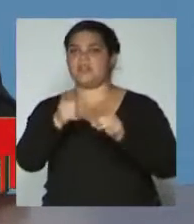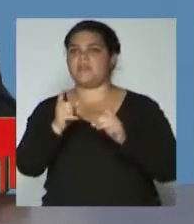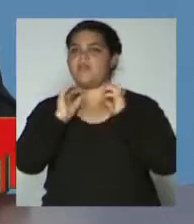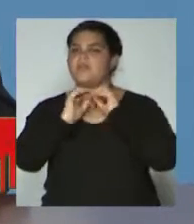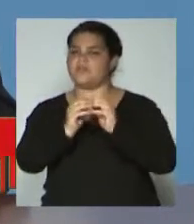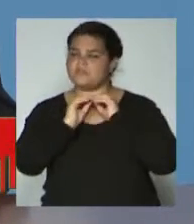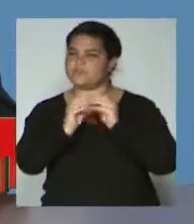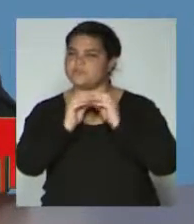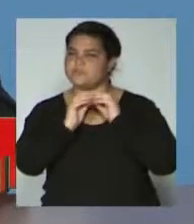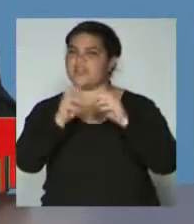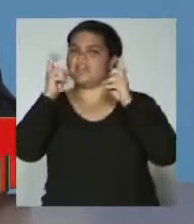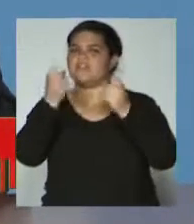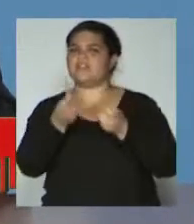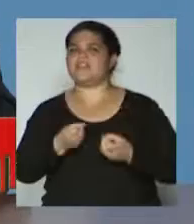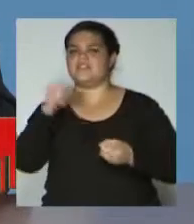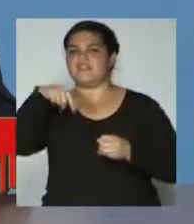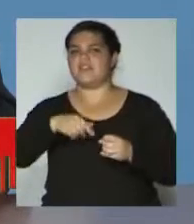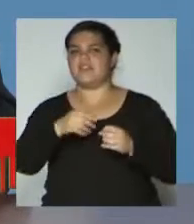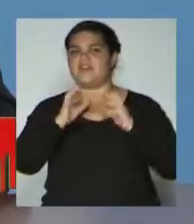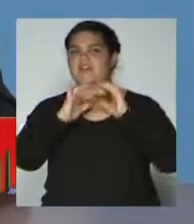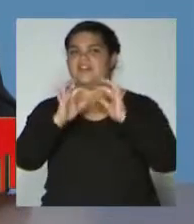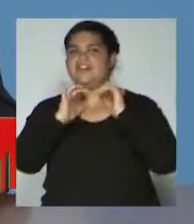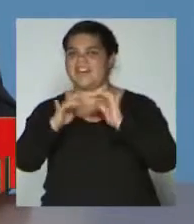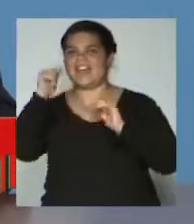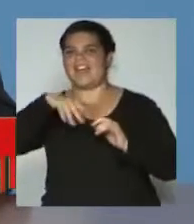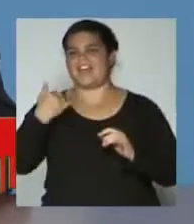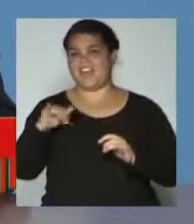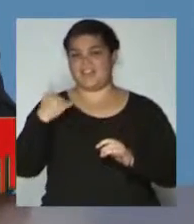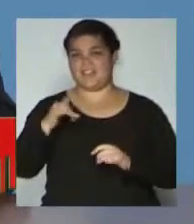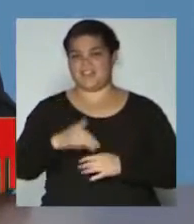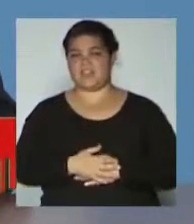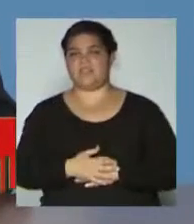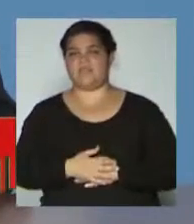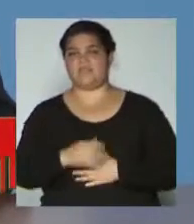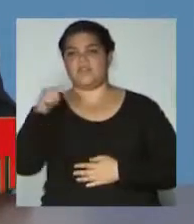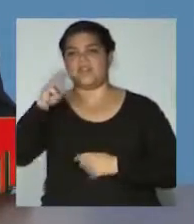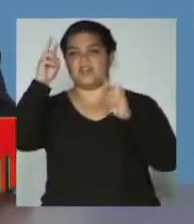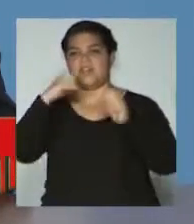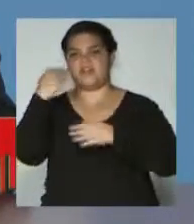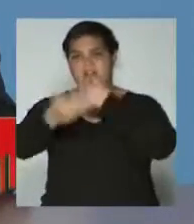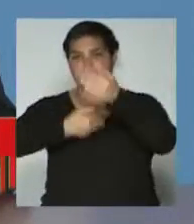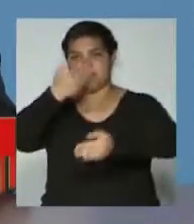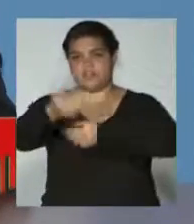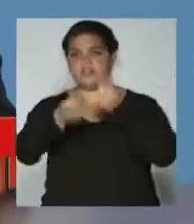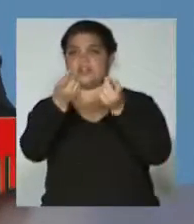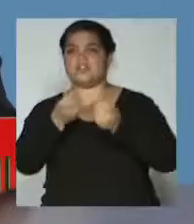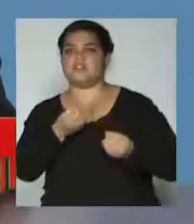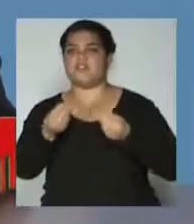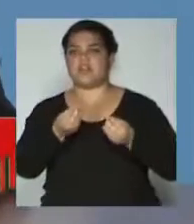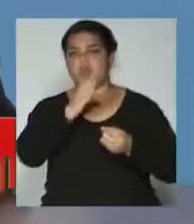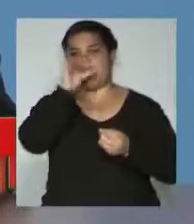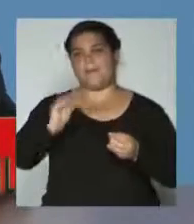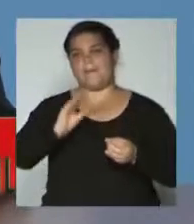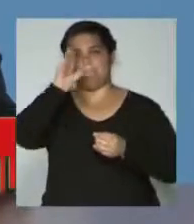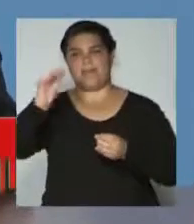debate en Argentina, un tema que por el otro lado tiene un gran desarrollo en los países justamente más desarrollados